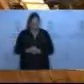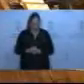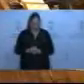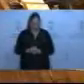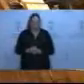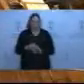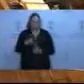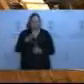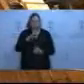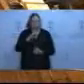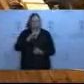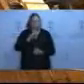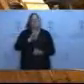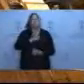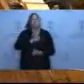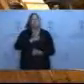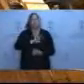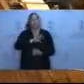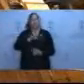Sí, señora consejera.